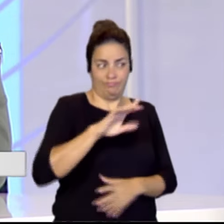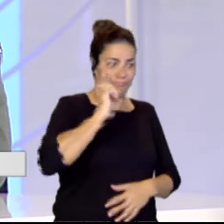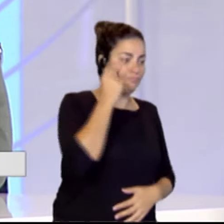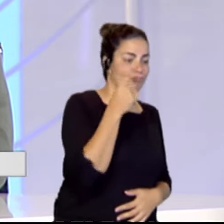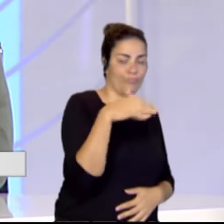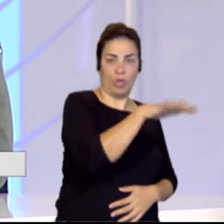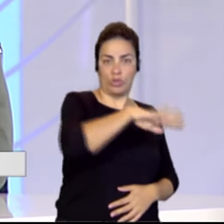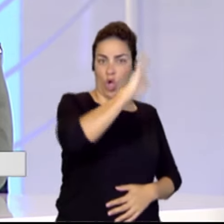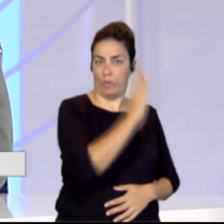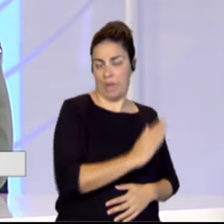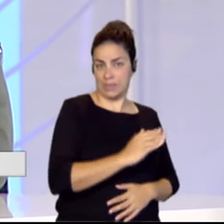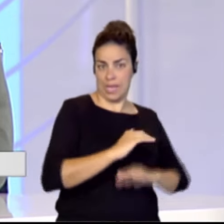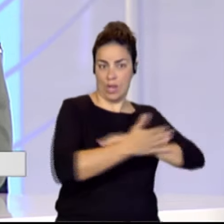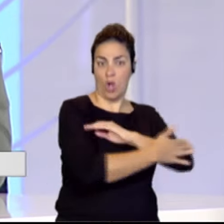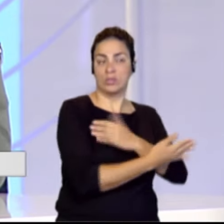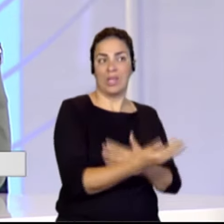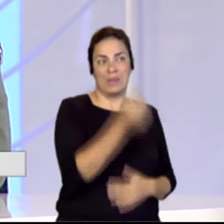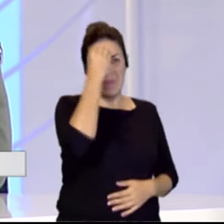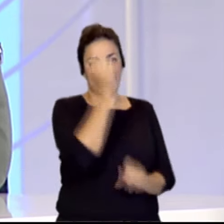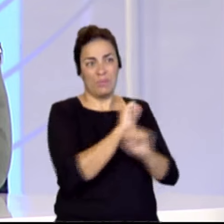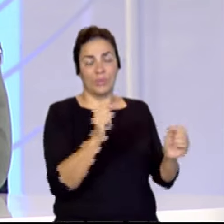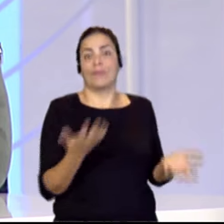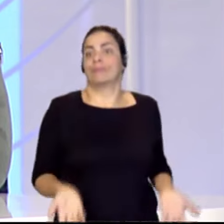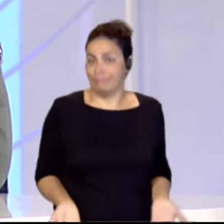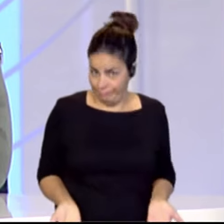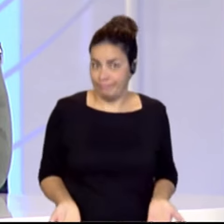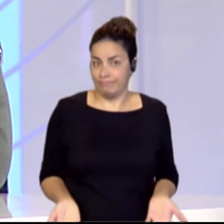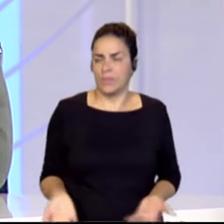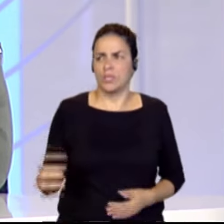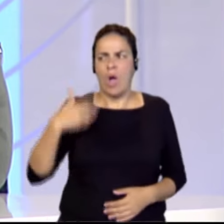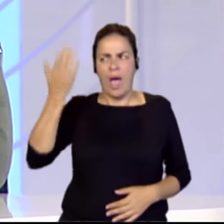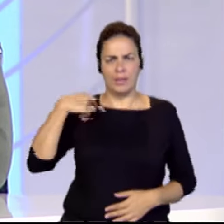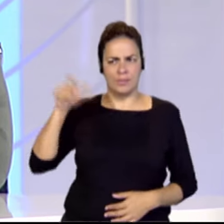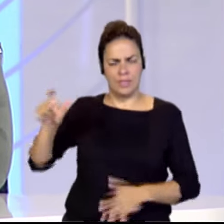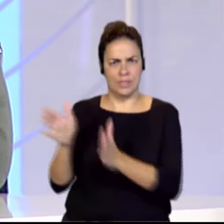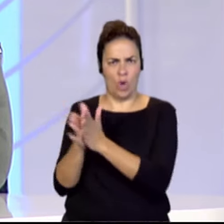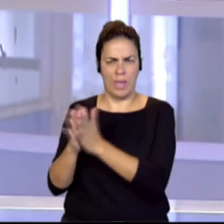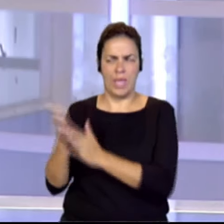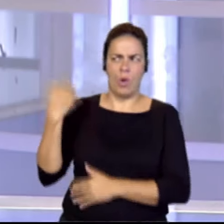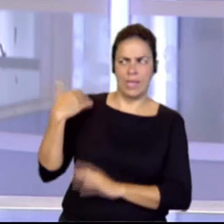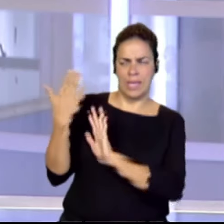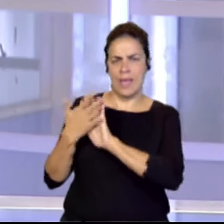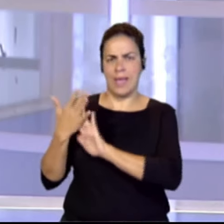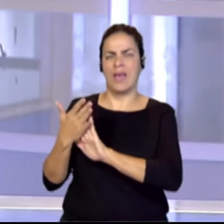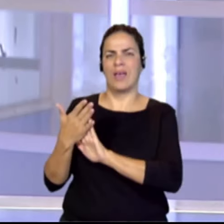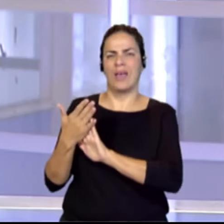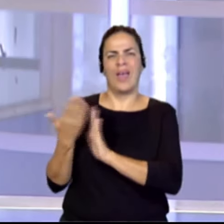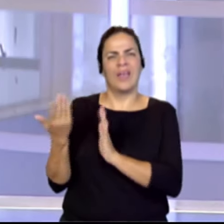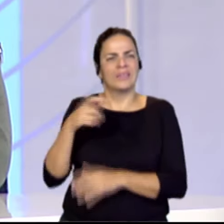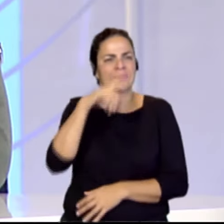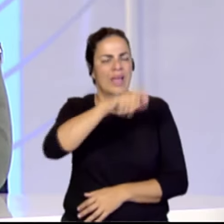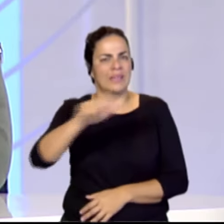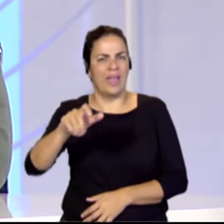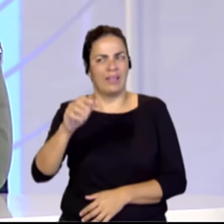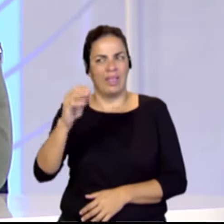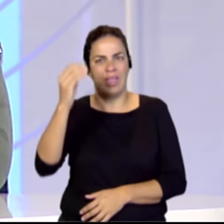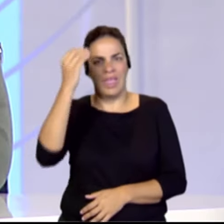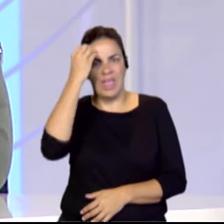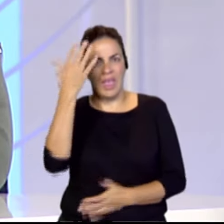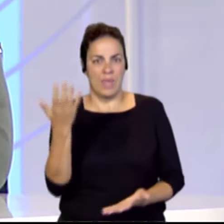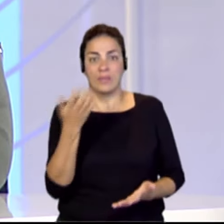impensable Pues sí Pues sí y yo le decía Juan Carlos Acosta antes de entrar a plató que Qué pensará esa gente cuando ve que no va a